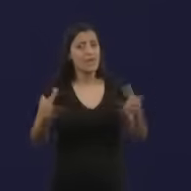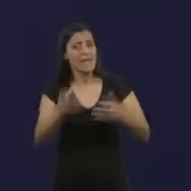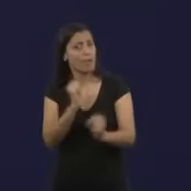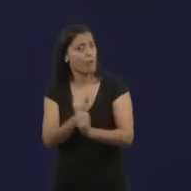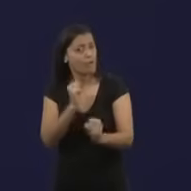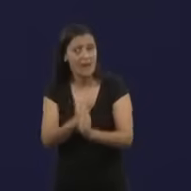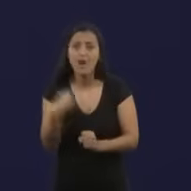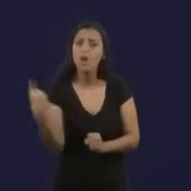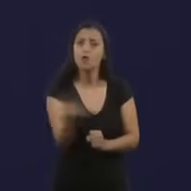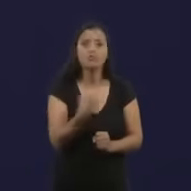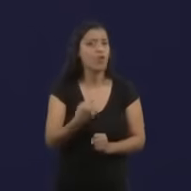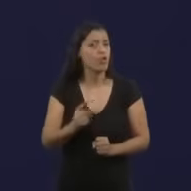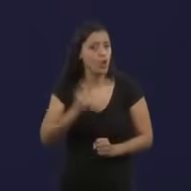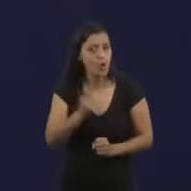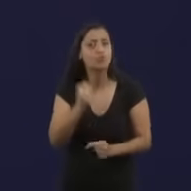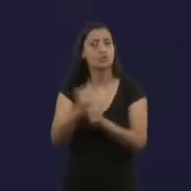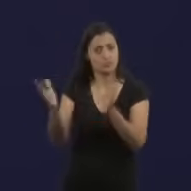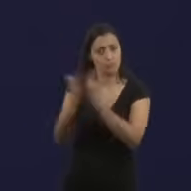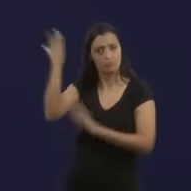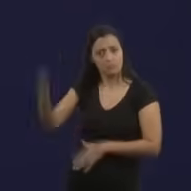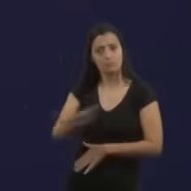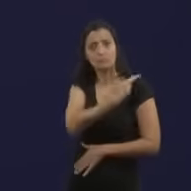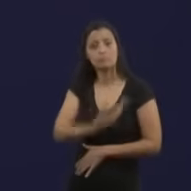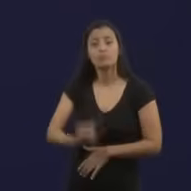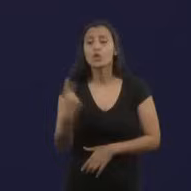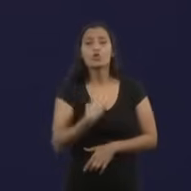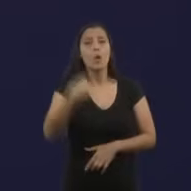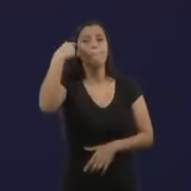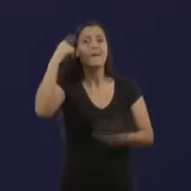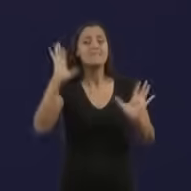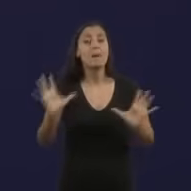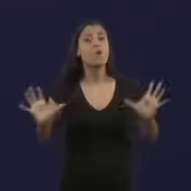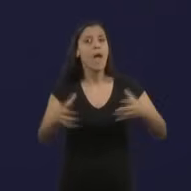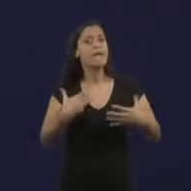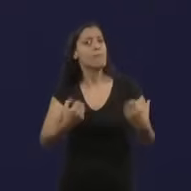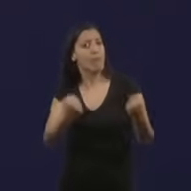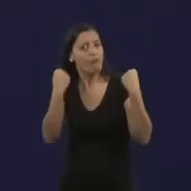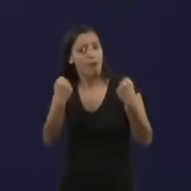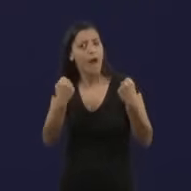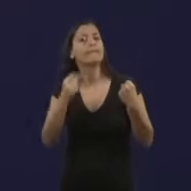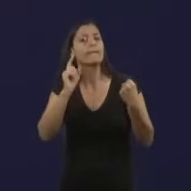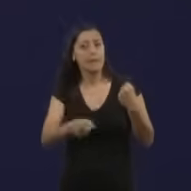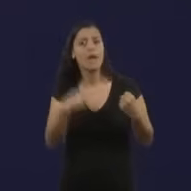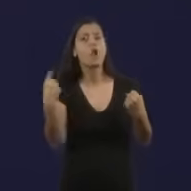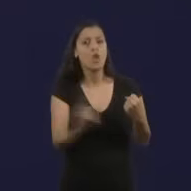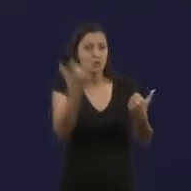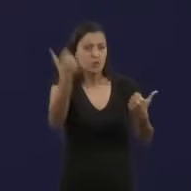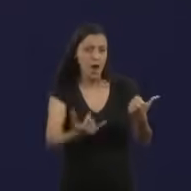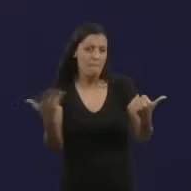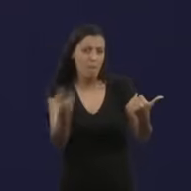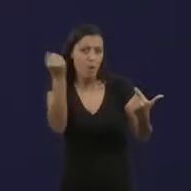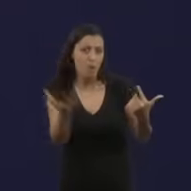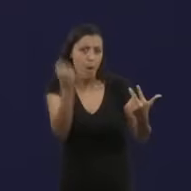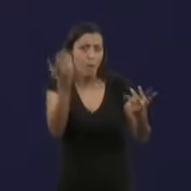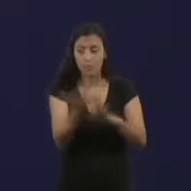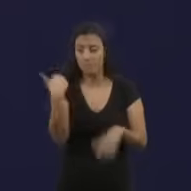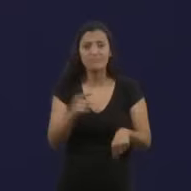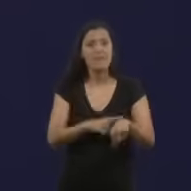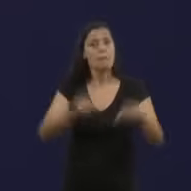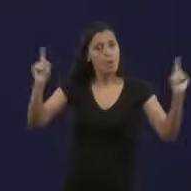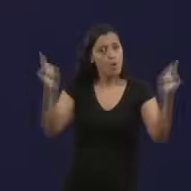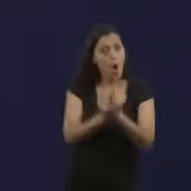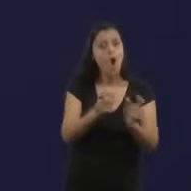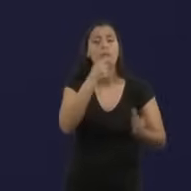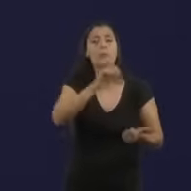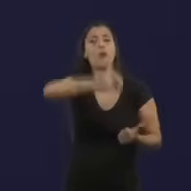orgullosos de trabajar con el presidente y consideramos que somos un equipo no solo sólido sino que además hemos logrado citos en tan poquito tiempo la baja de